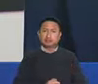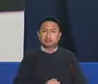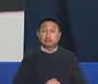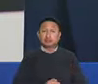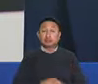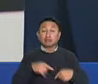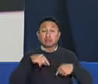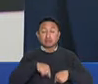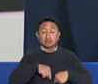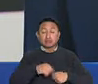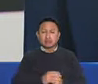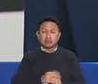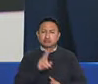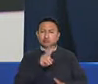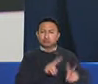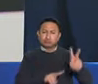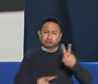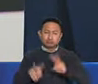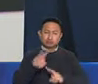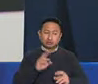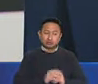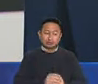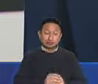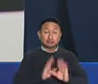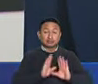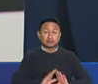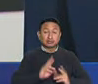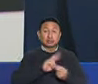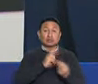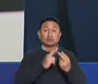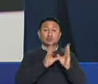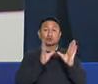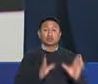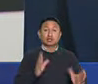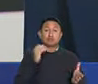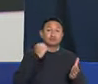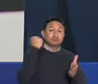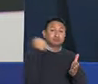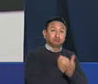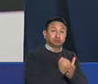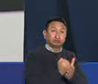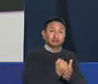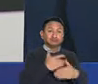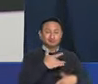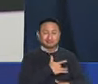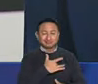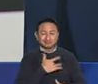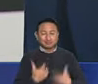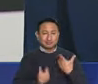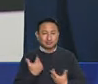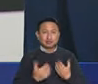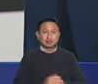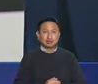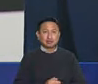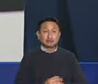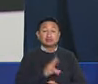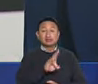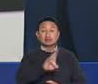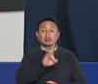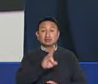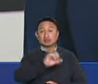una valoración que se hace del sello que siempre pone la Revolución Ciudadana, por eso también muy contentos con esos